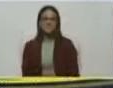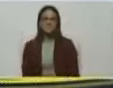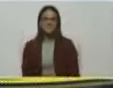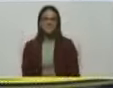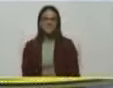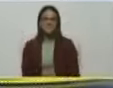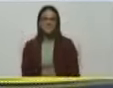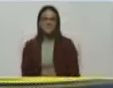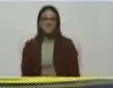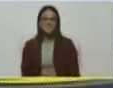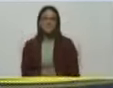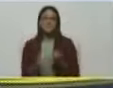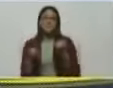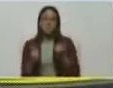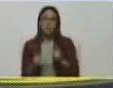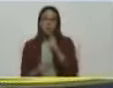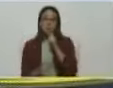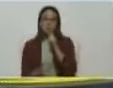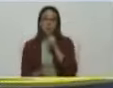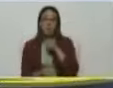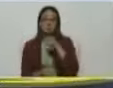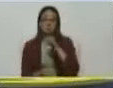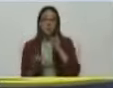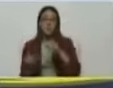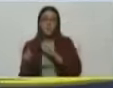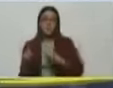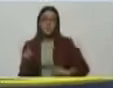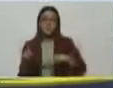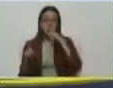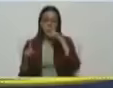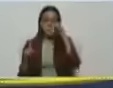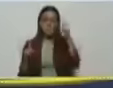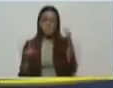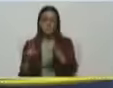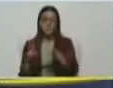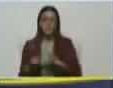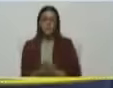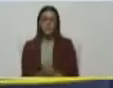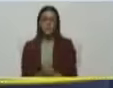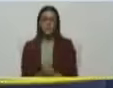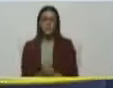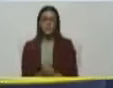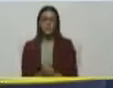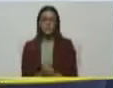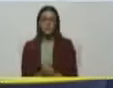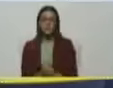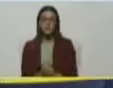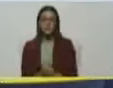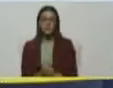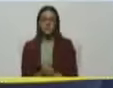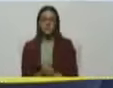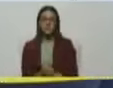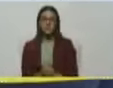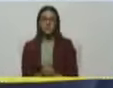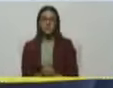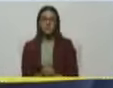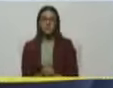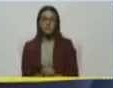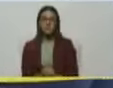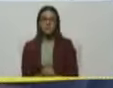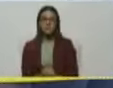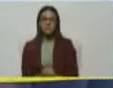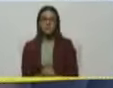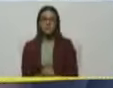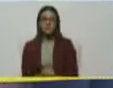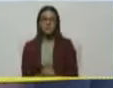A continuación, palabras del ciudadano Nicolás Maduro Moros, presidente constitucional de la República